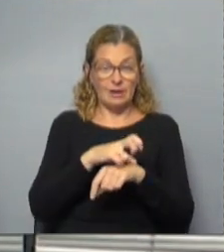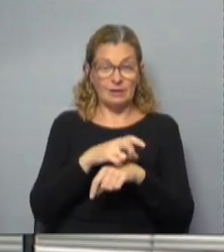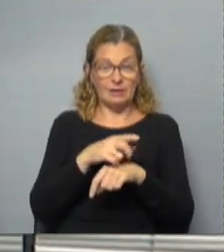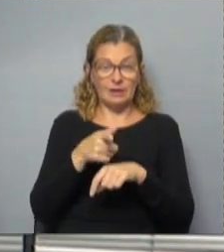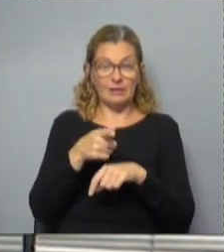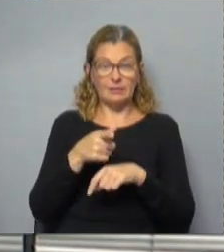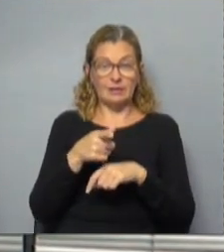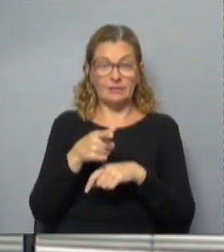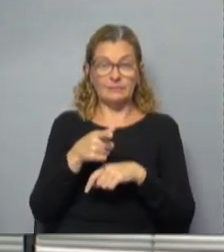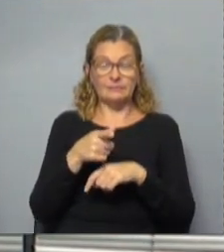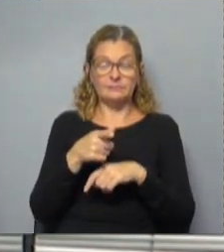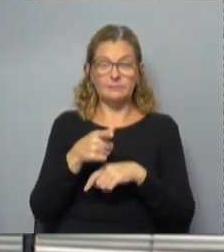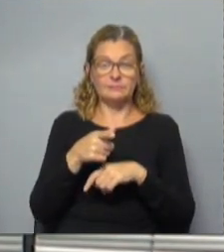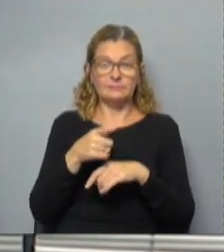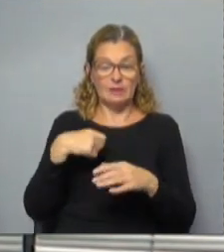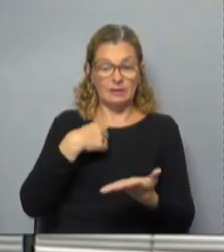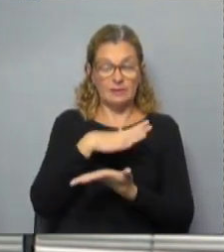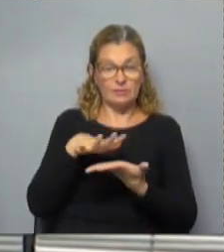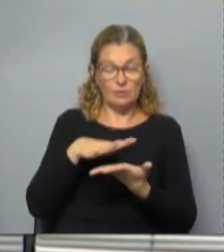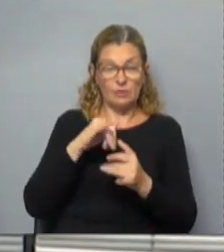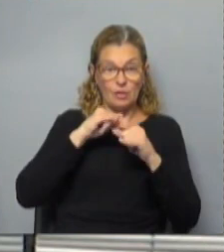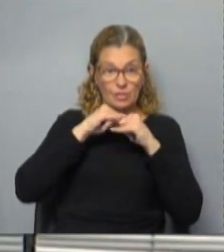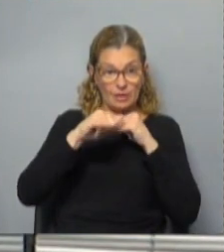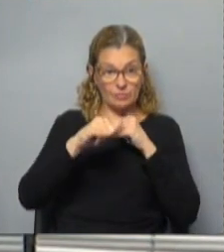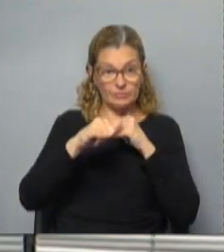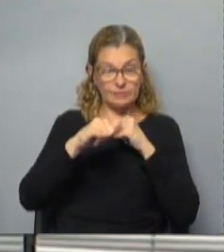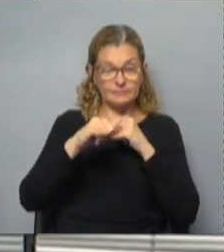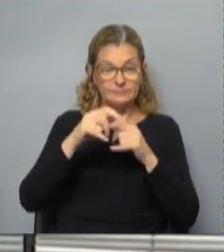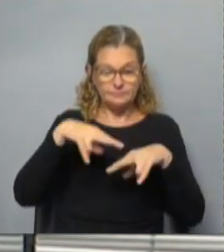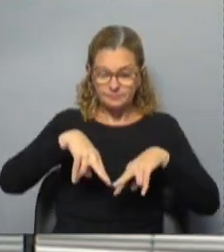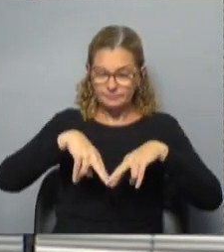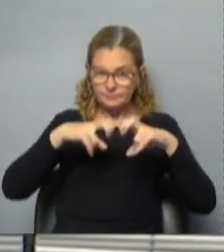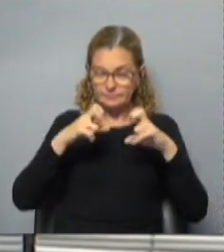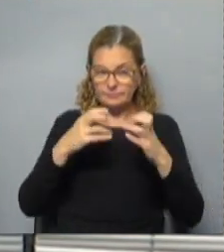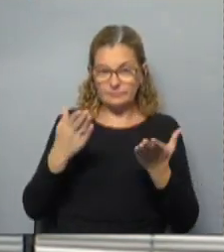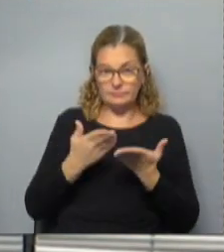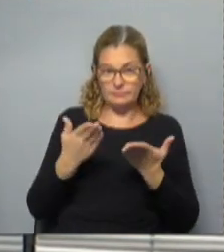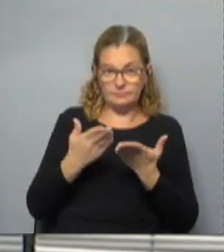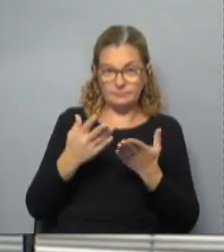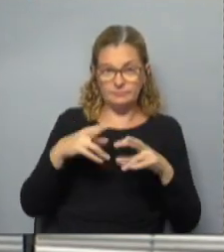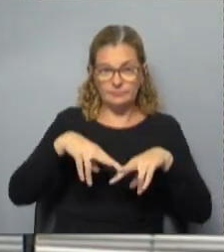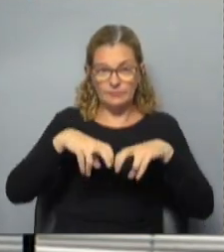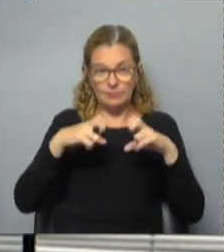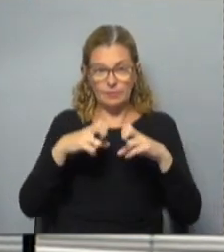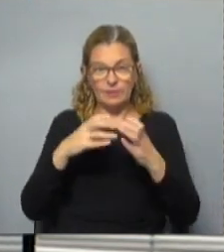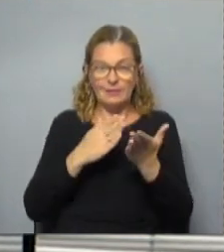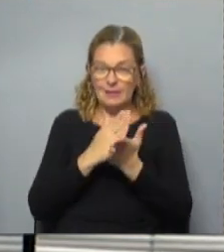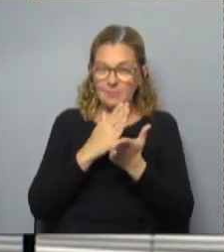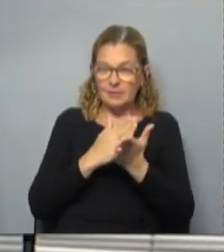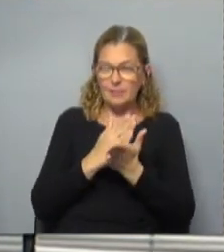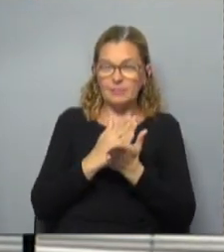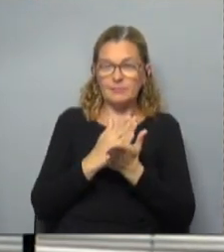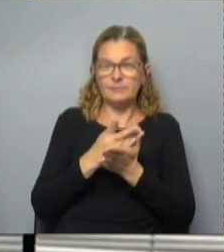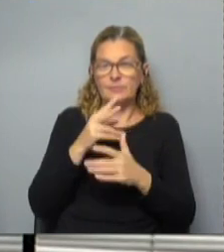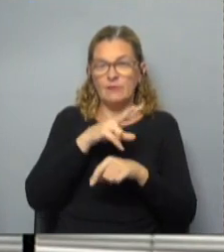cuenta de esta esta situación de esta denuncia y está investigando por ahora son las investigaciones de rigor en estos casos